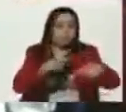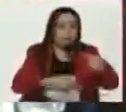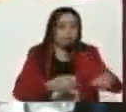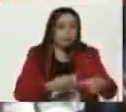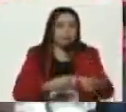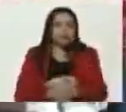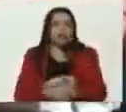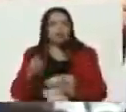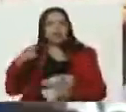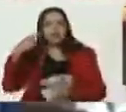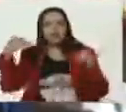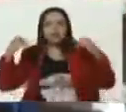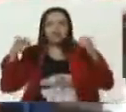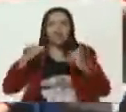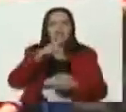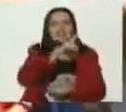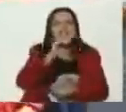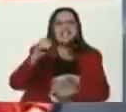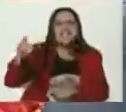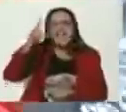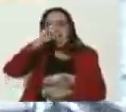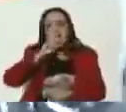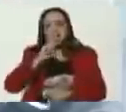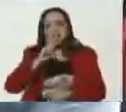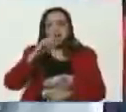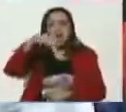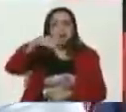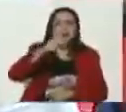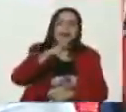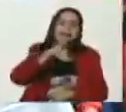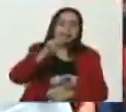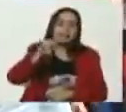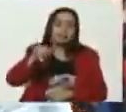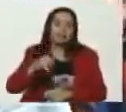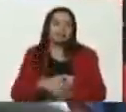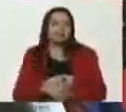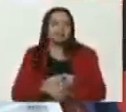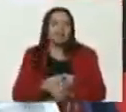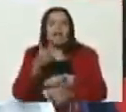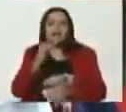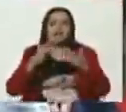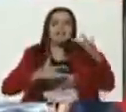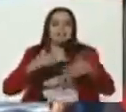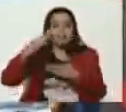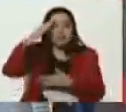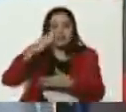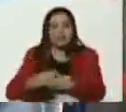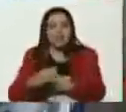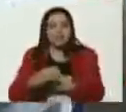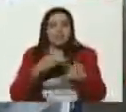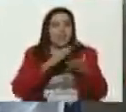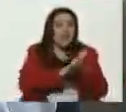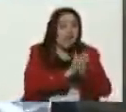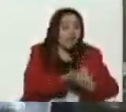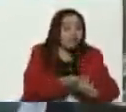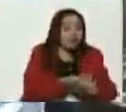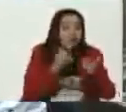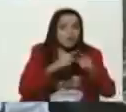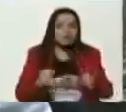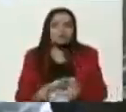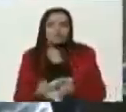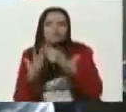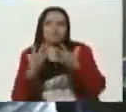Martí, comandada por Fidel Castro, estuvo al frente de esta acción militar que fracasó, pero encendió la llama para la